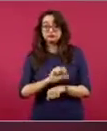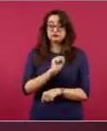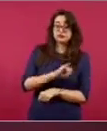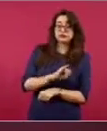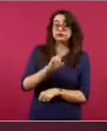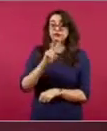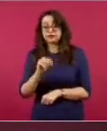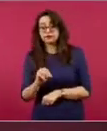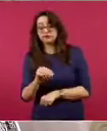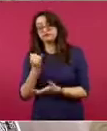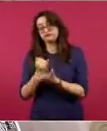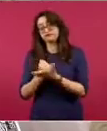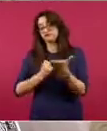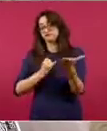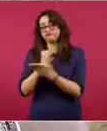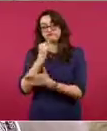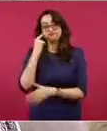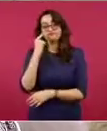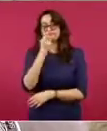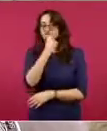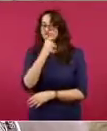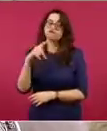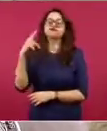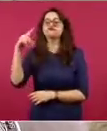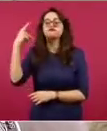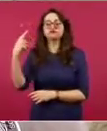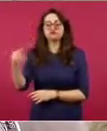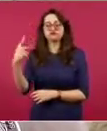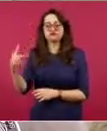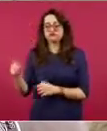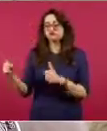indígenas, decidan si puede o no otorgarse la concesión.